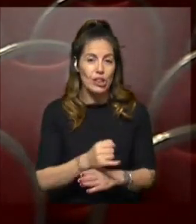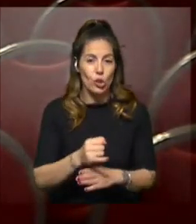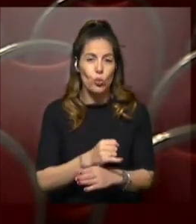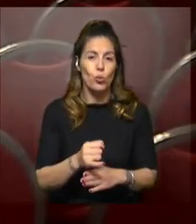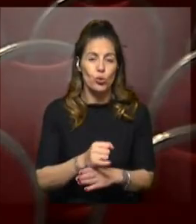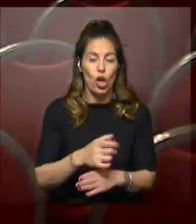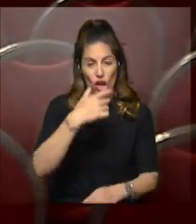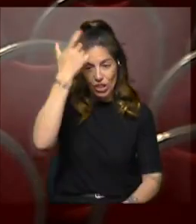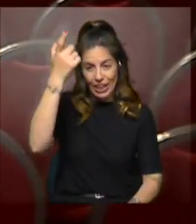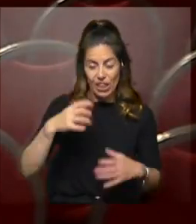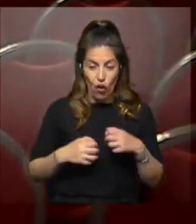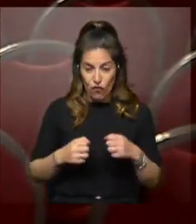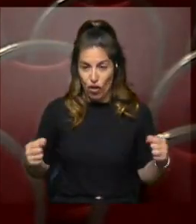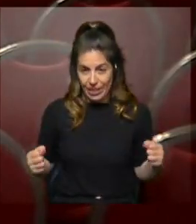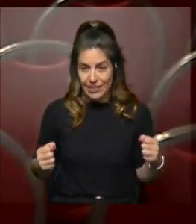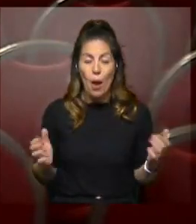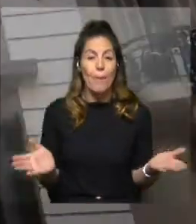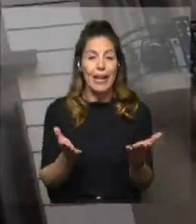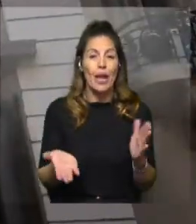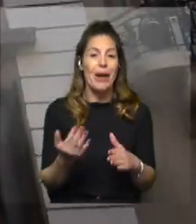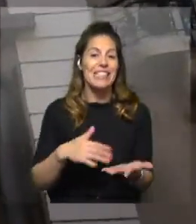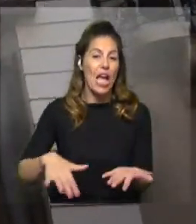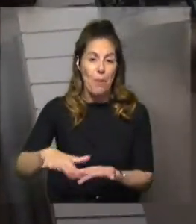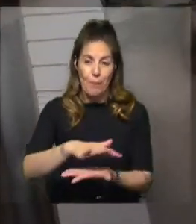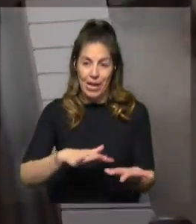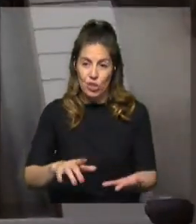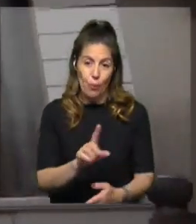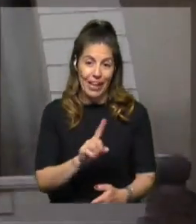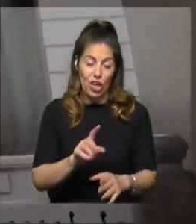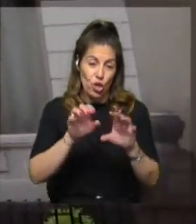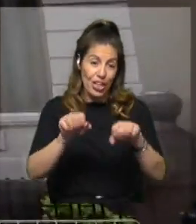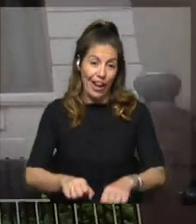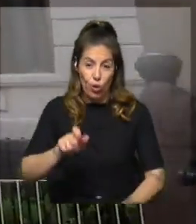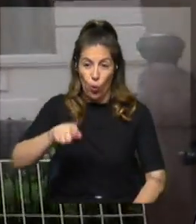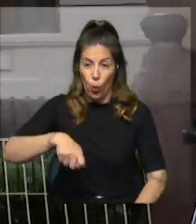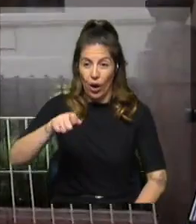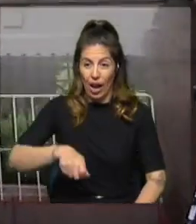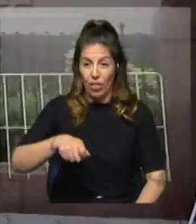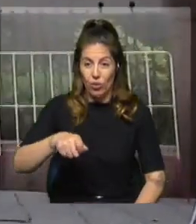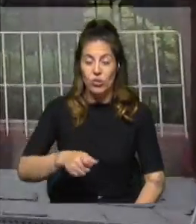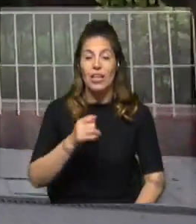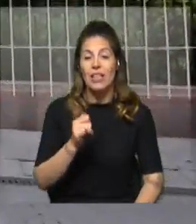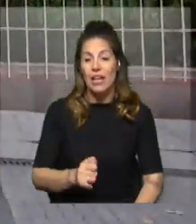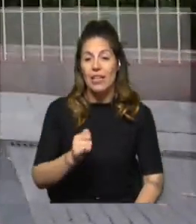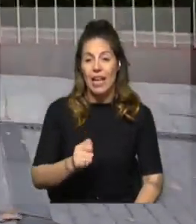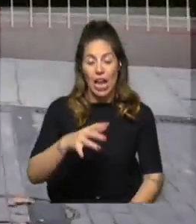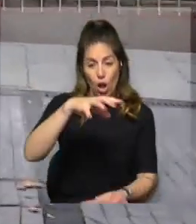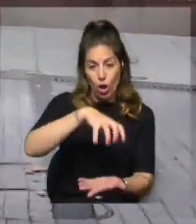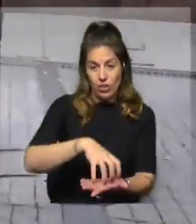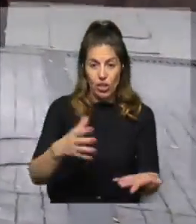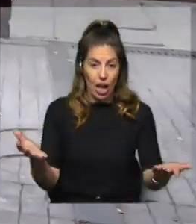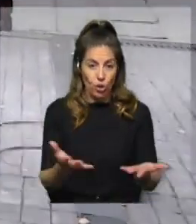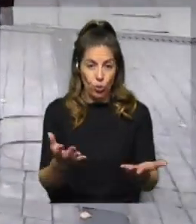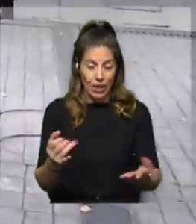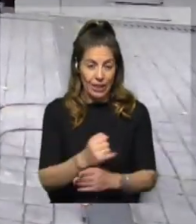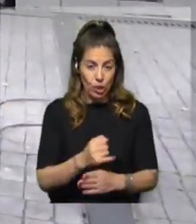Forense, para justamente generar más espacio para no tener que cerrar juzgados y tener en las locaciones actuales del